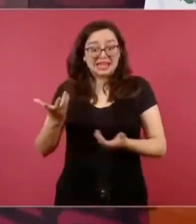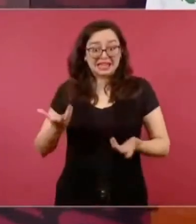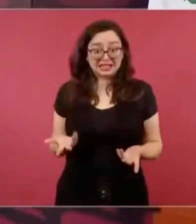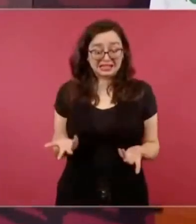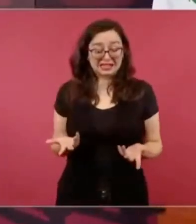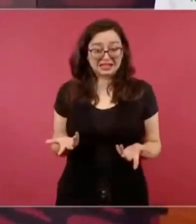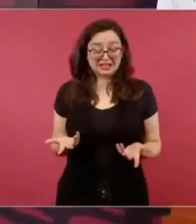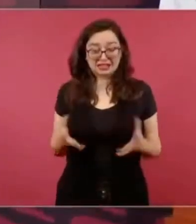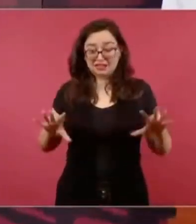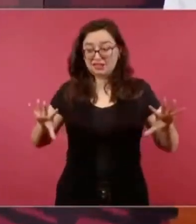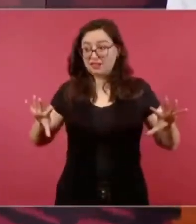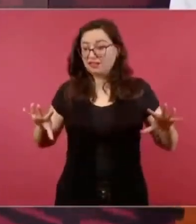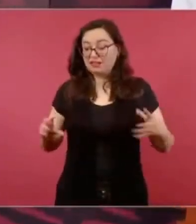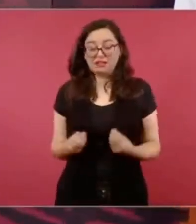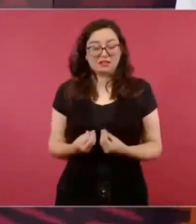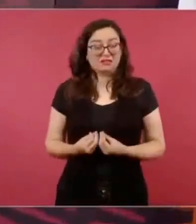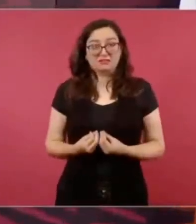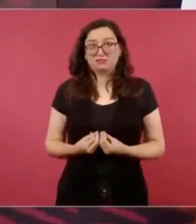de casi